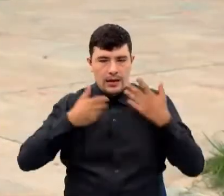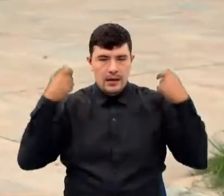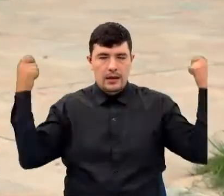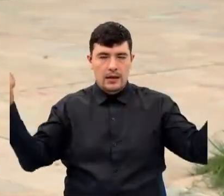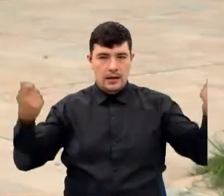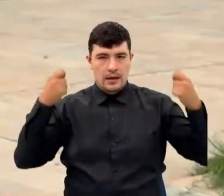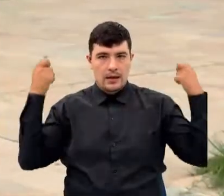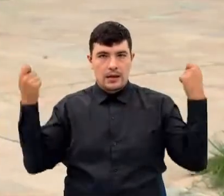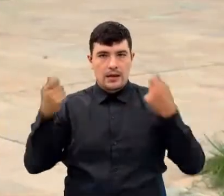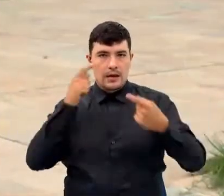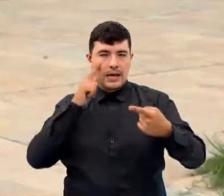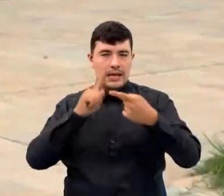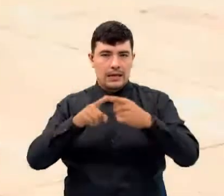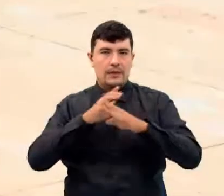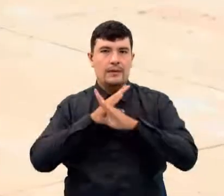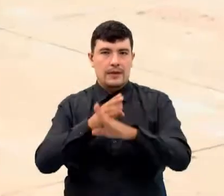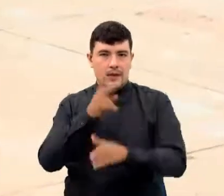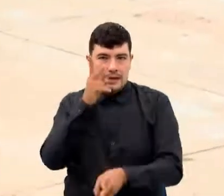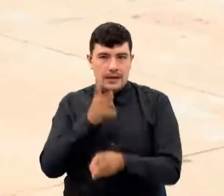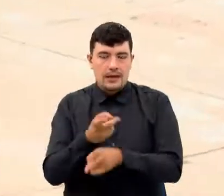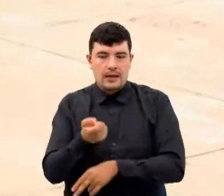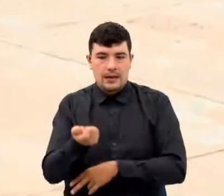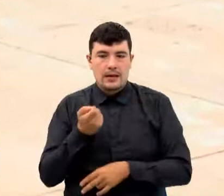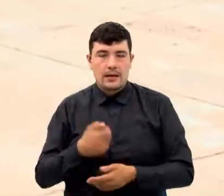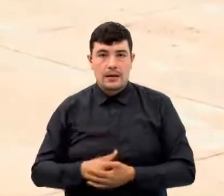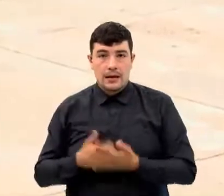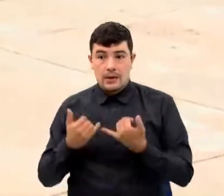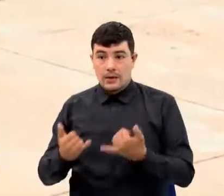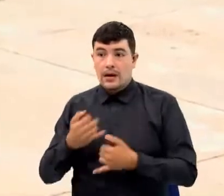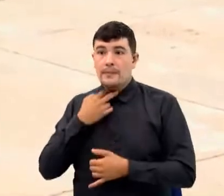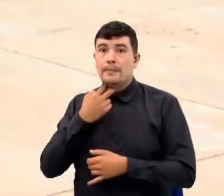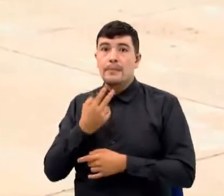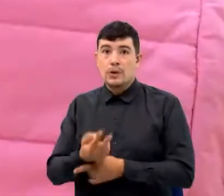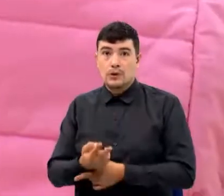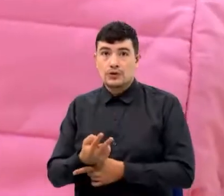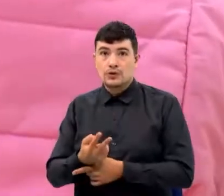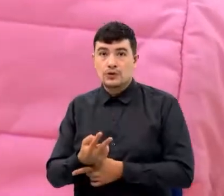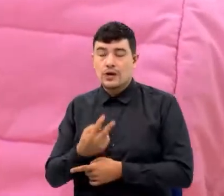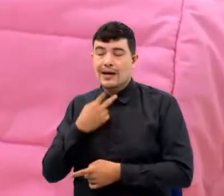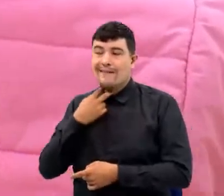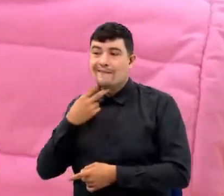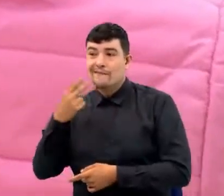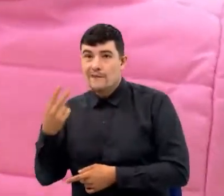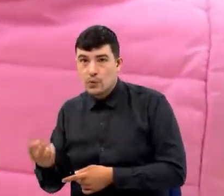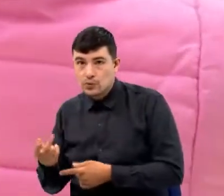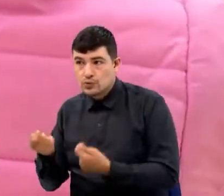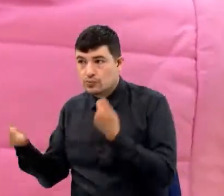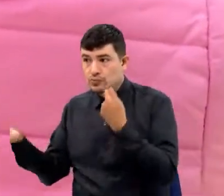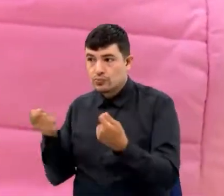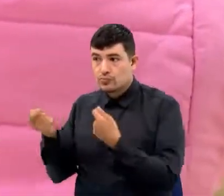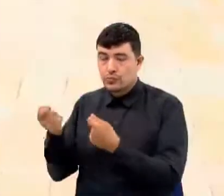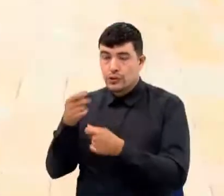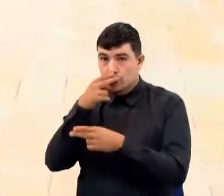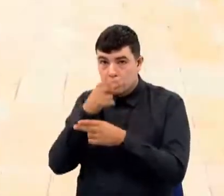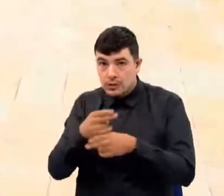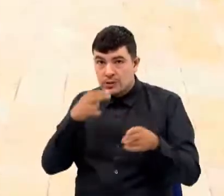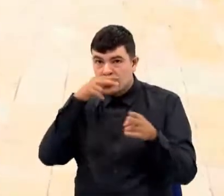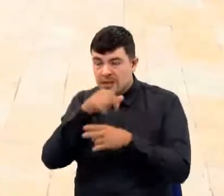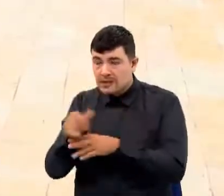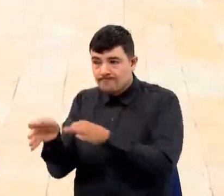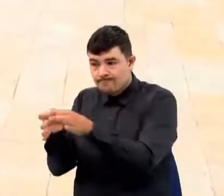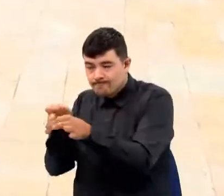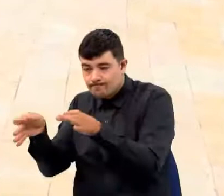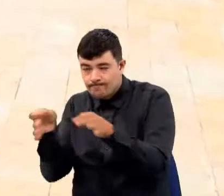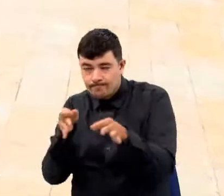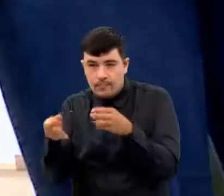para contrarrestar estos delitos. Con un mensaje voz a voz a los familiares de los menores, la Policía de Infancia y Adolescencia busca que las festividades de